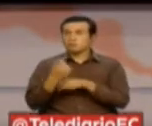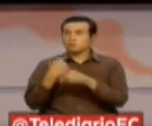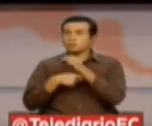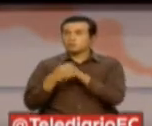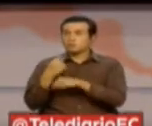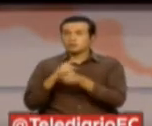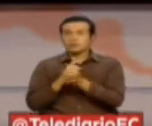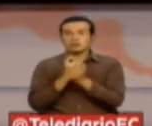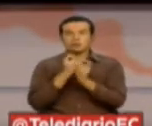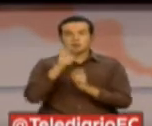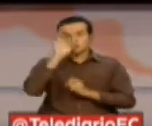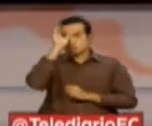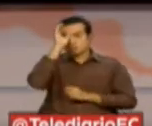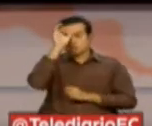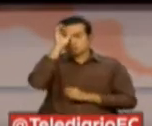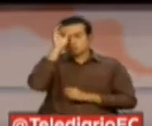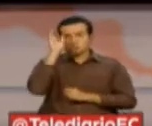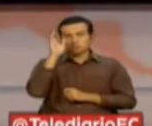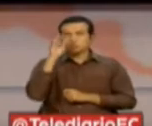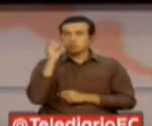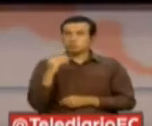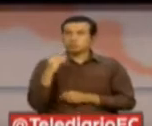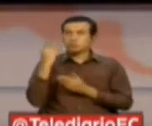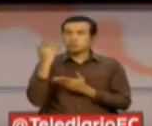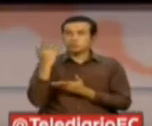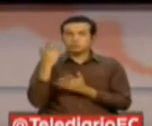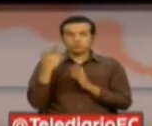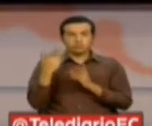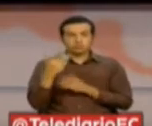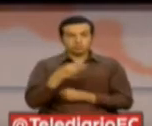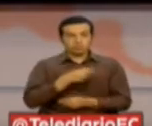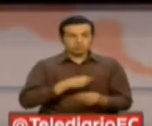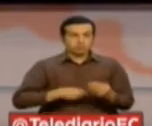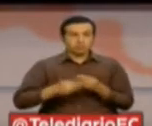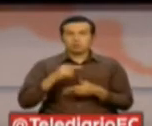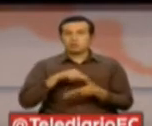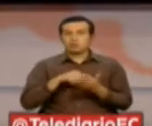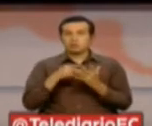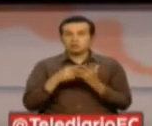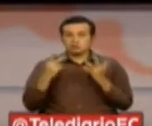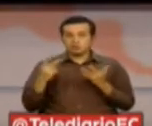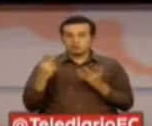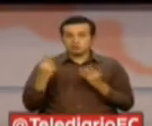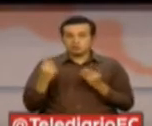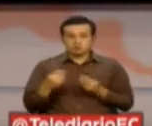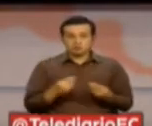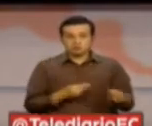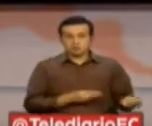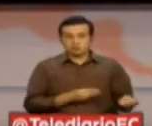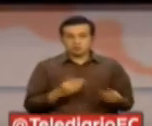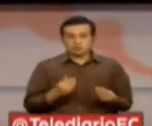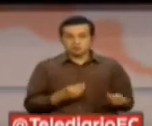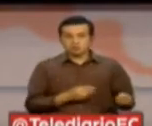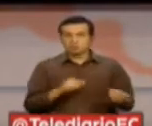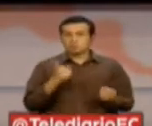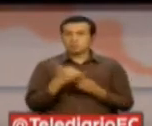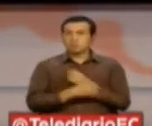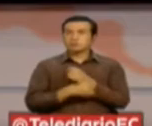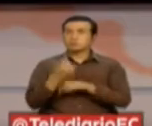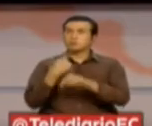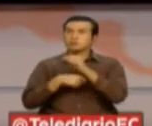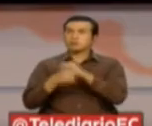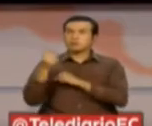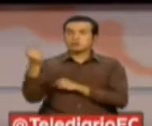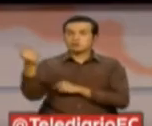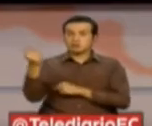cambiando el concepto por el cual se entrega el incentivo el concepto no es a la entrega de divisas es a la exportación la